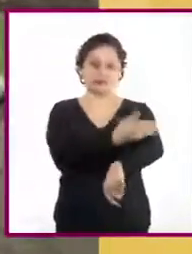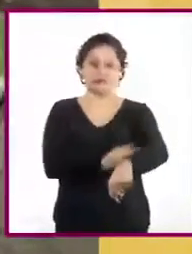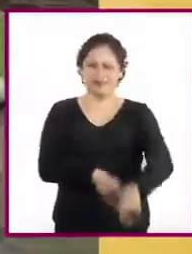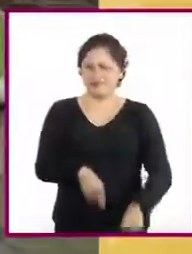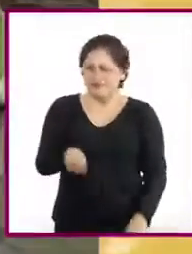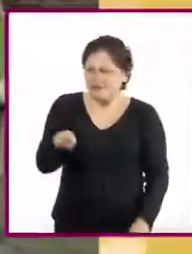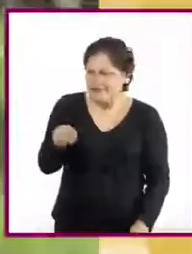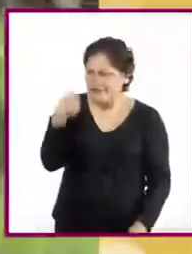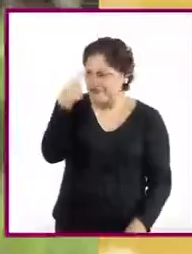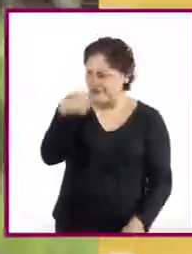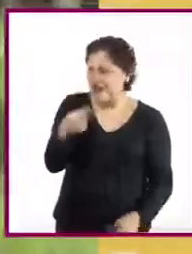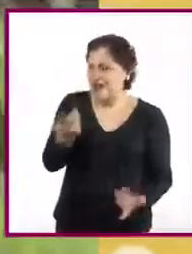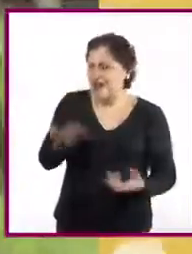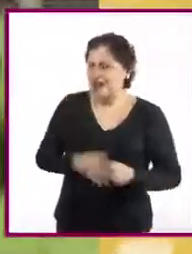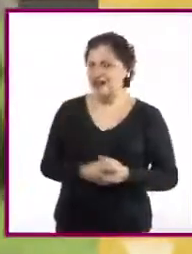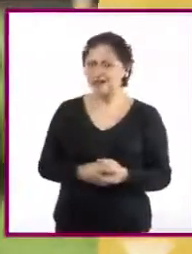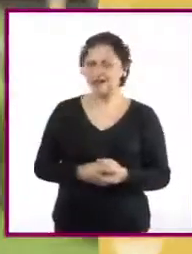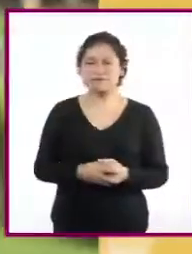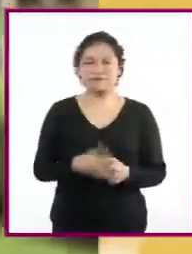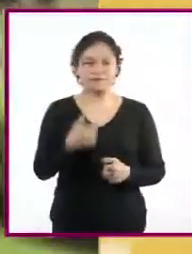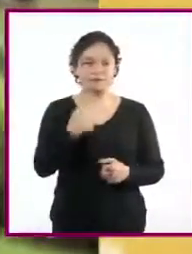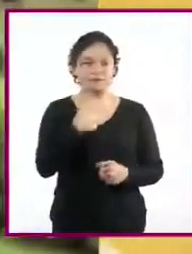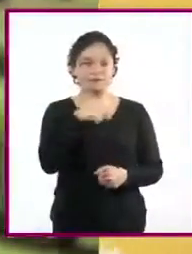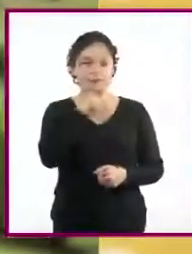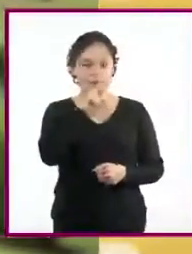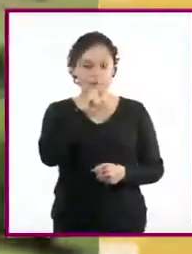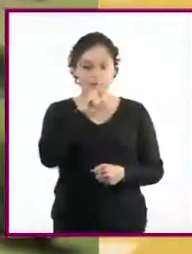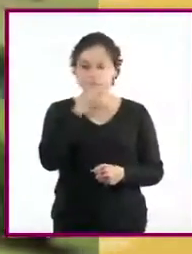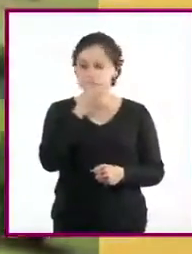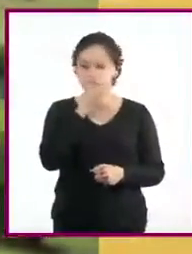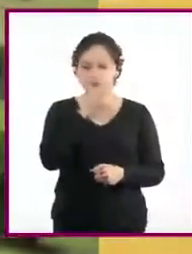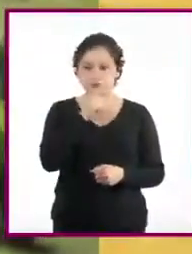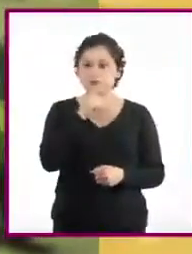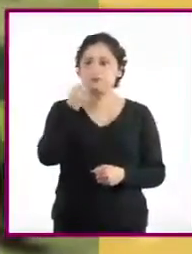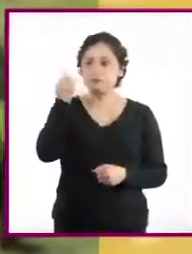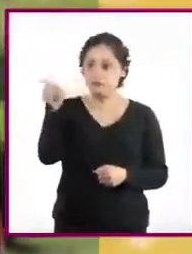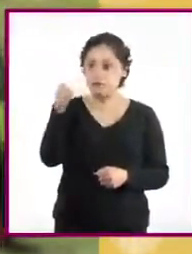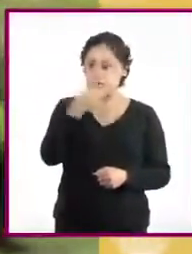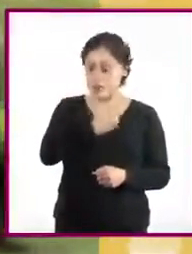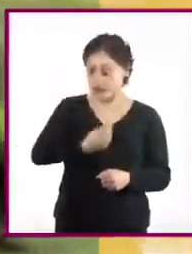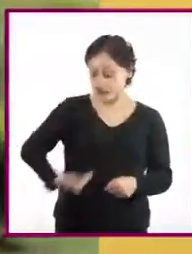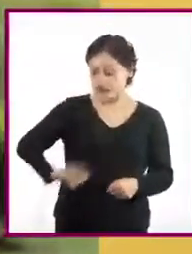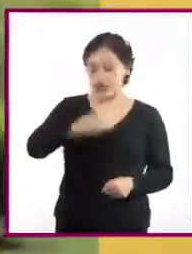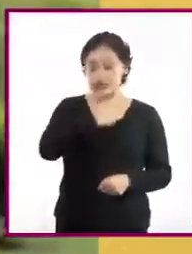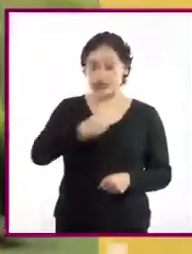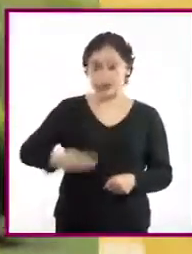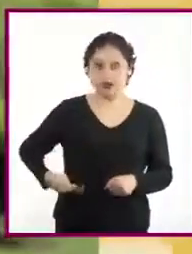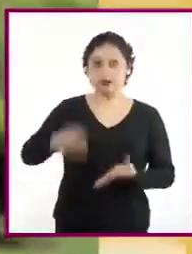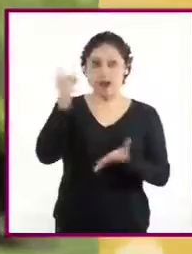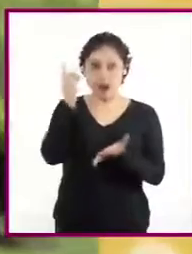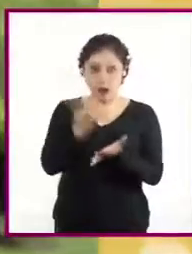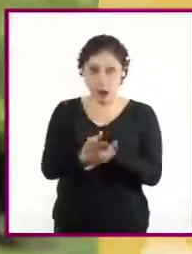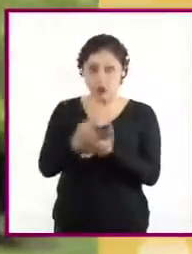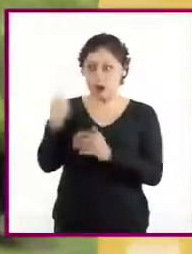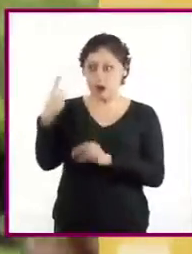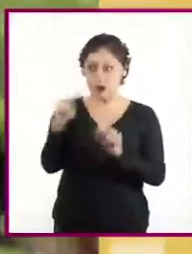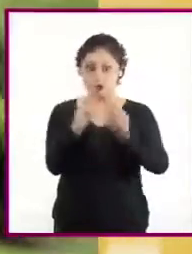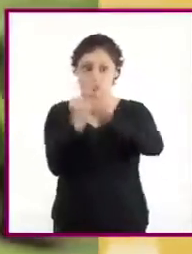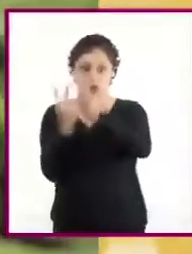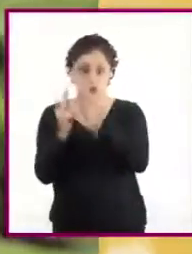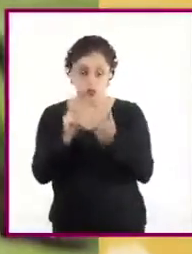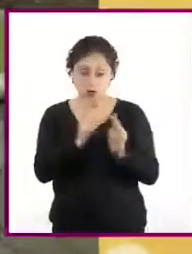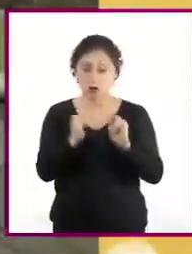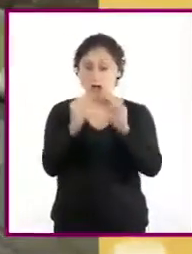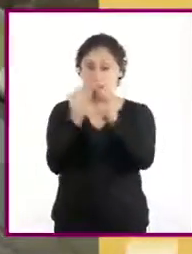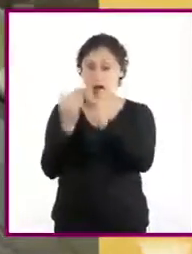qué quieres meterte en eso? No puedo quedarme callada. Eso que está haciendo el presidente municipal de solo pavimentar las calles donde viven sus amigos